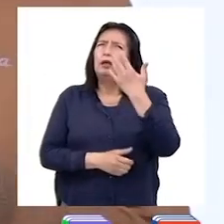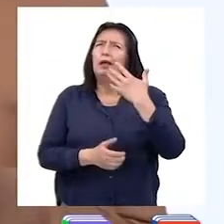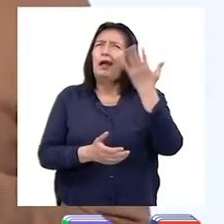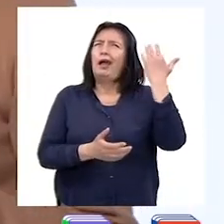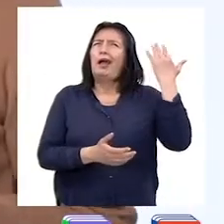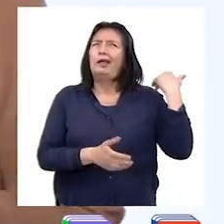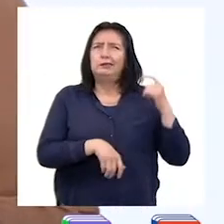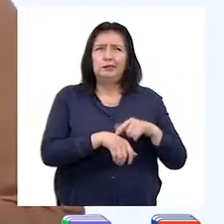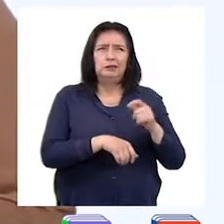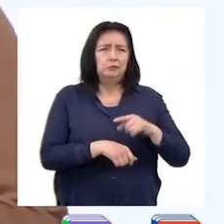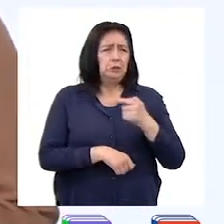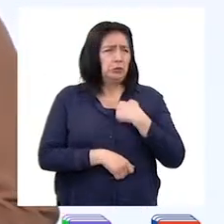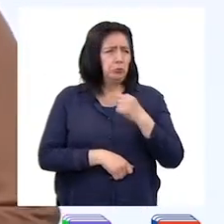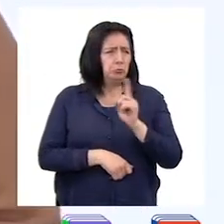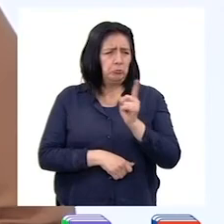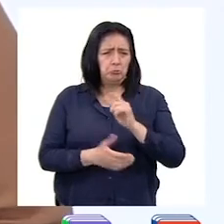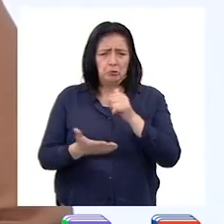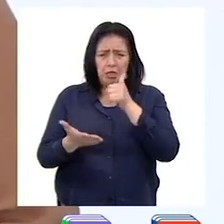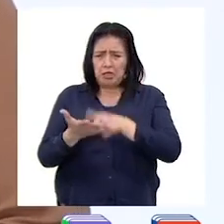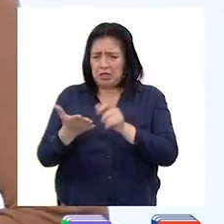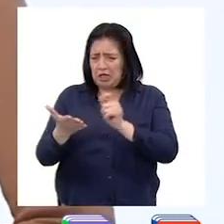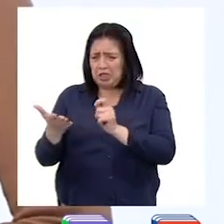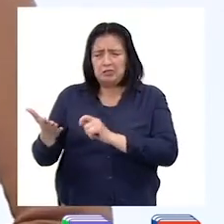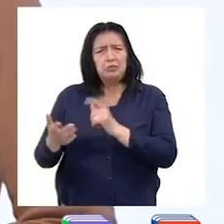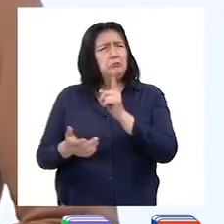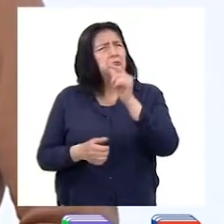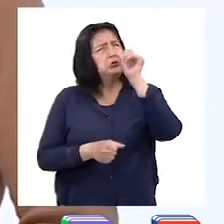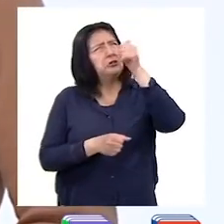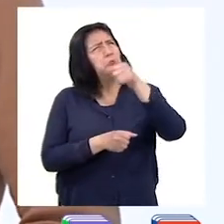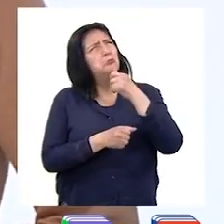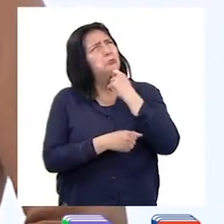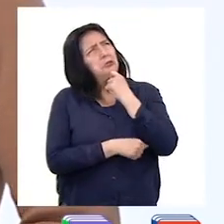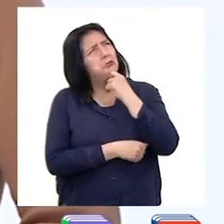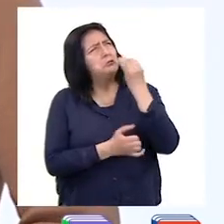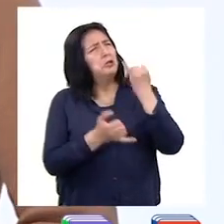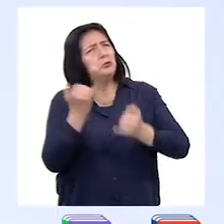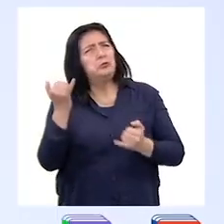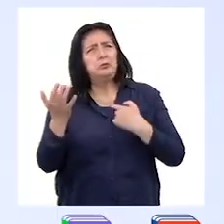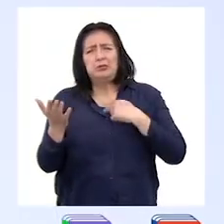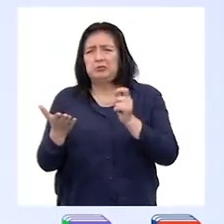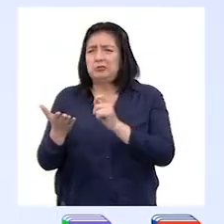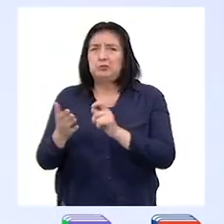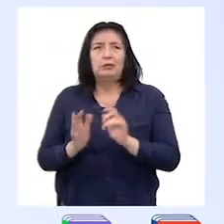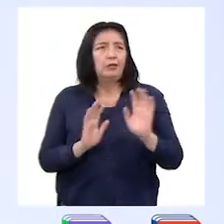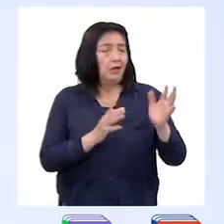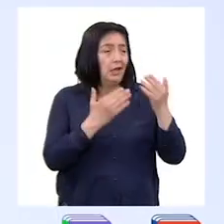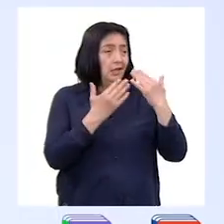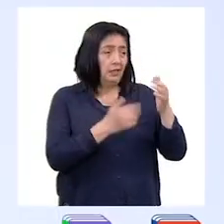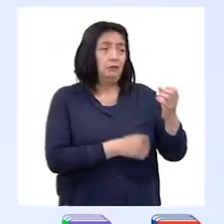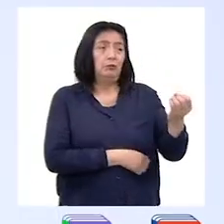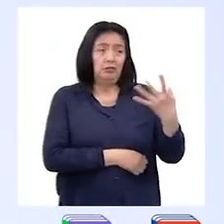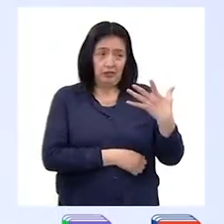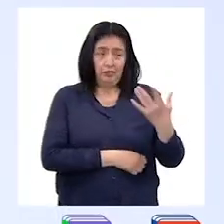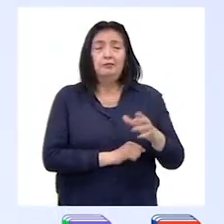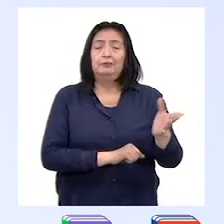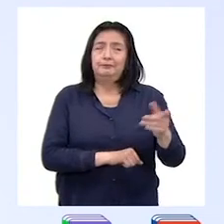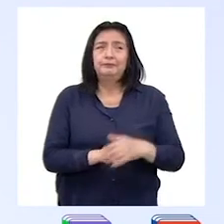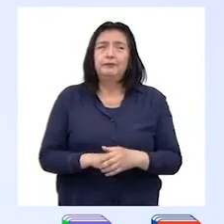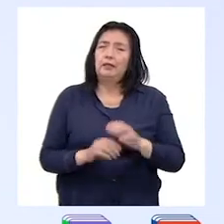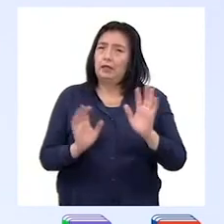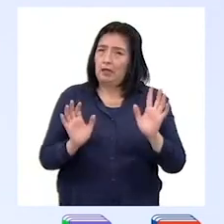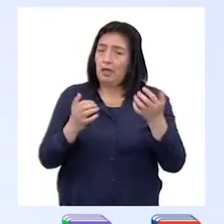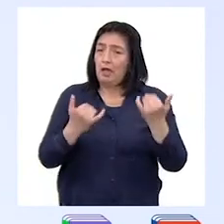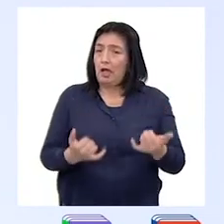mucho tiempo no escribo una carta. Es más, no recuerdo la última vez que escribí una. Gracias por mencionarlo, Patty. Si